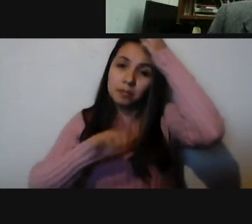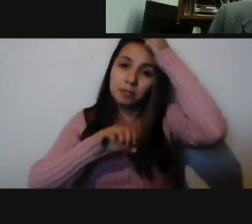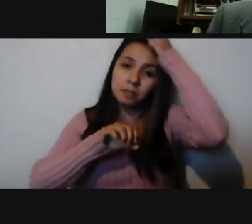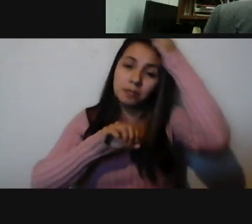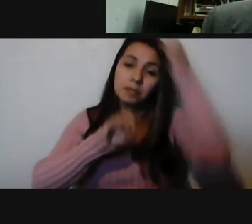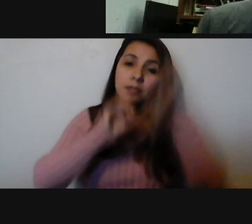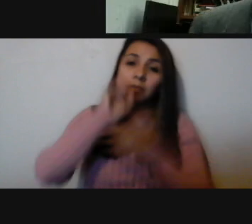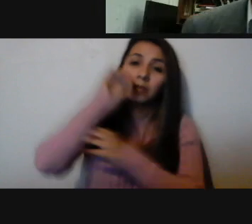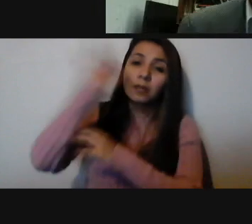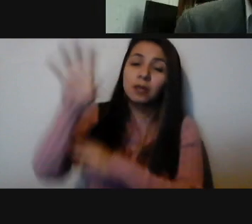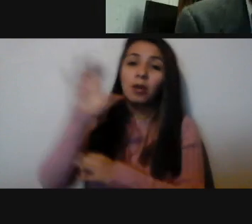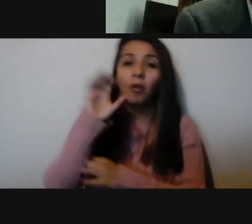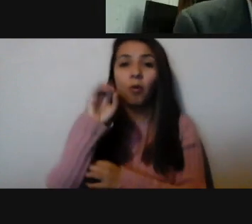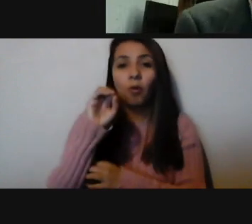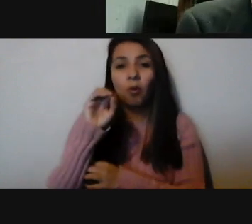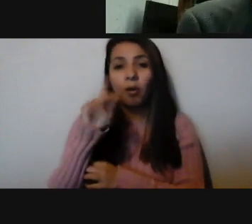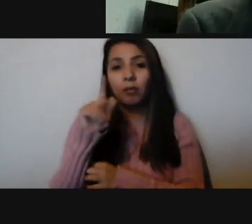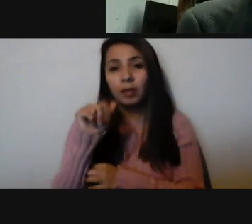ejemplo,